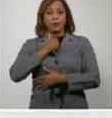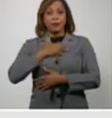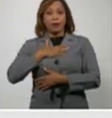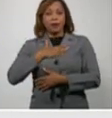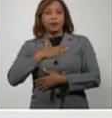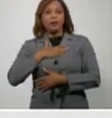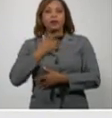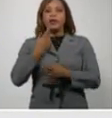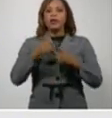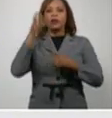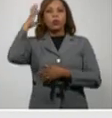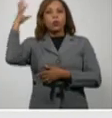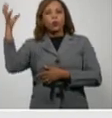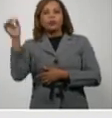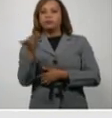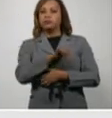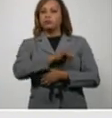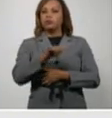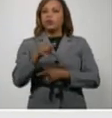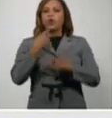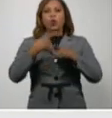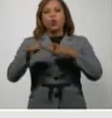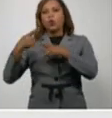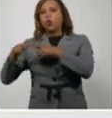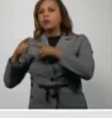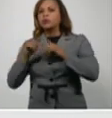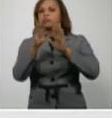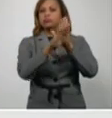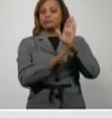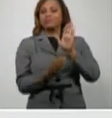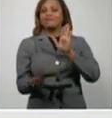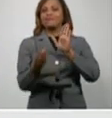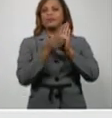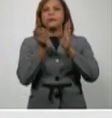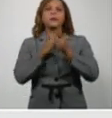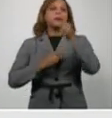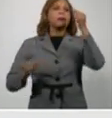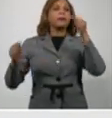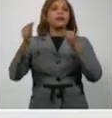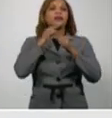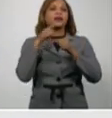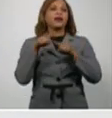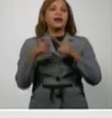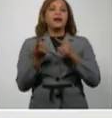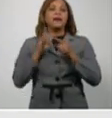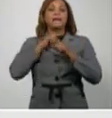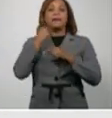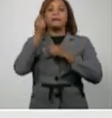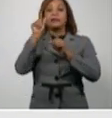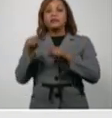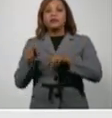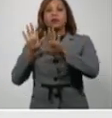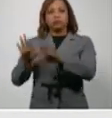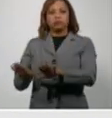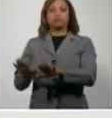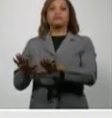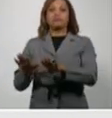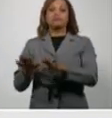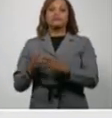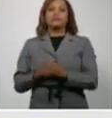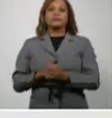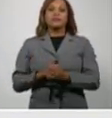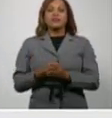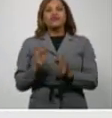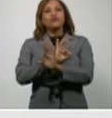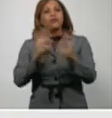y otras medidas que van dirigidas principalmente a limitar la movilidad de las personas. Pero nada de esto será suficiente